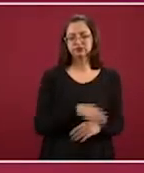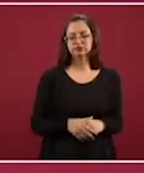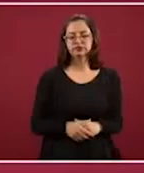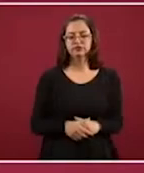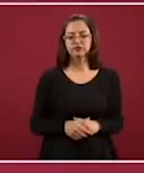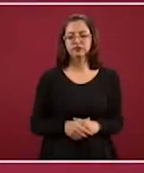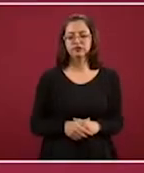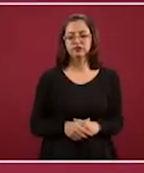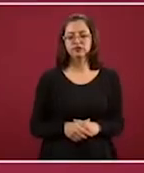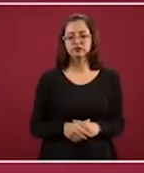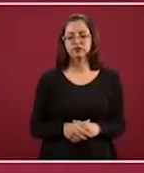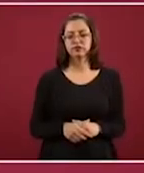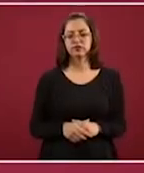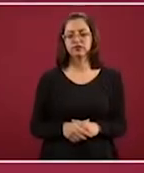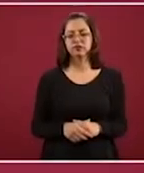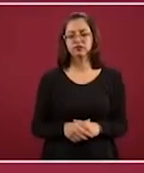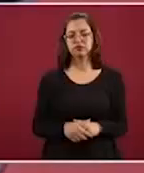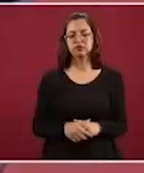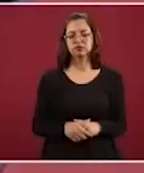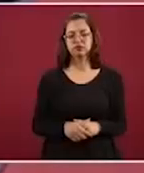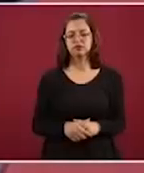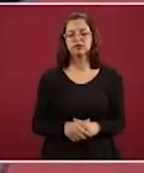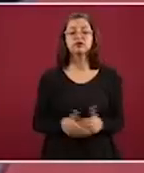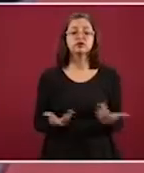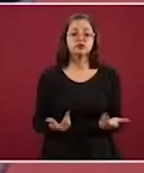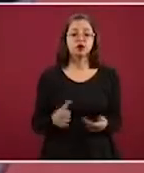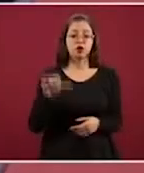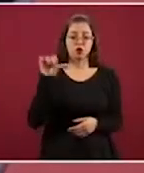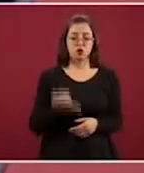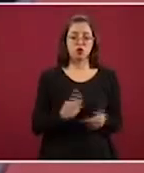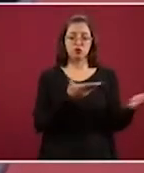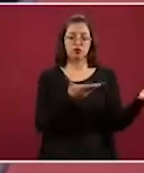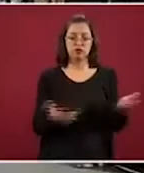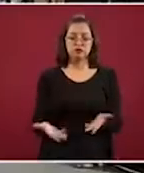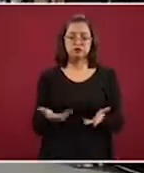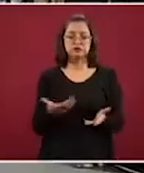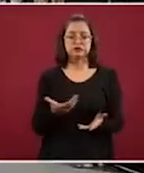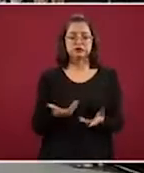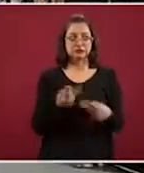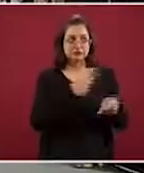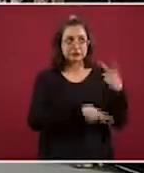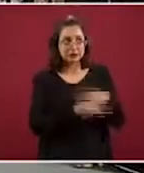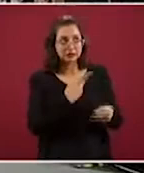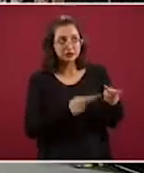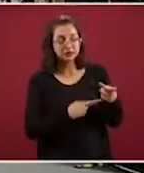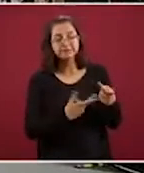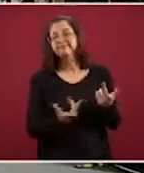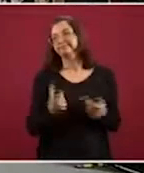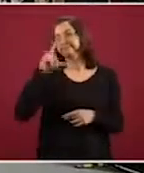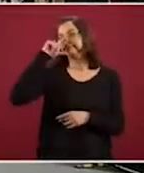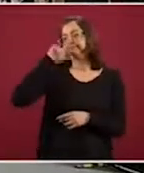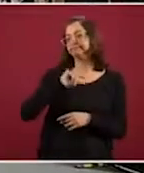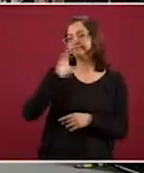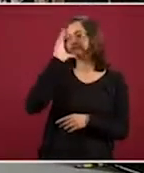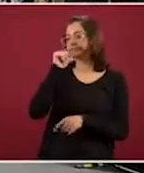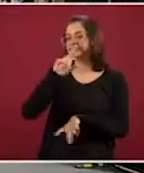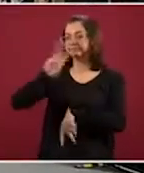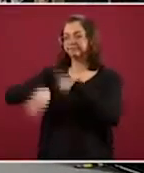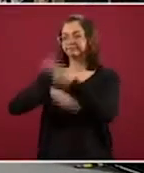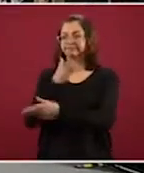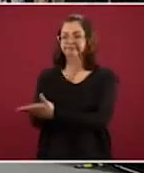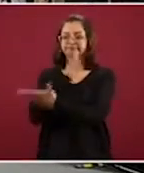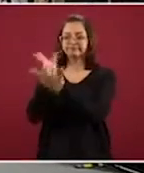y vamos a estar aquí en Palacio, por eso suspendí mi visita a